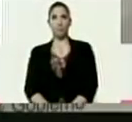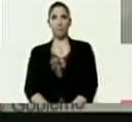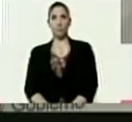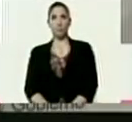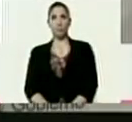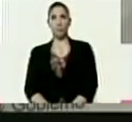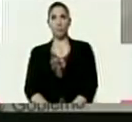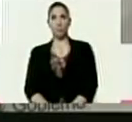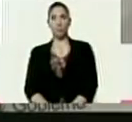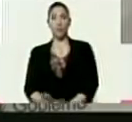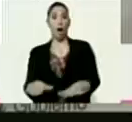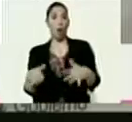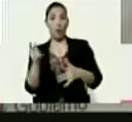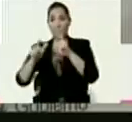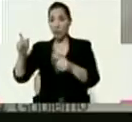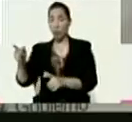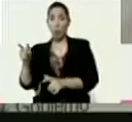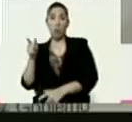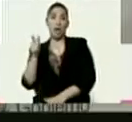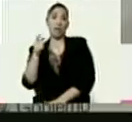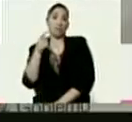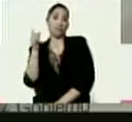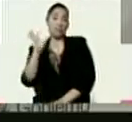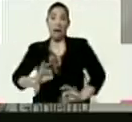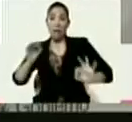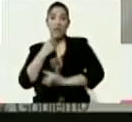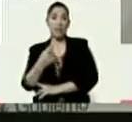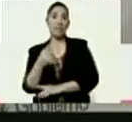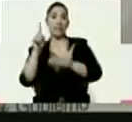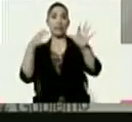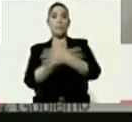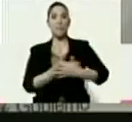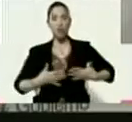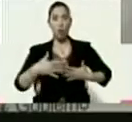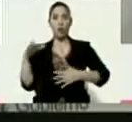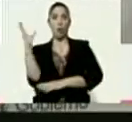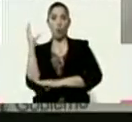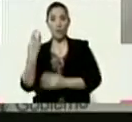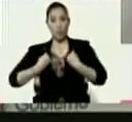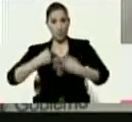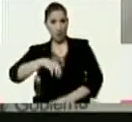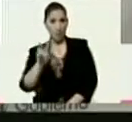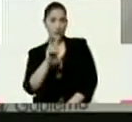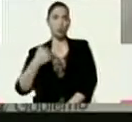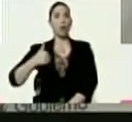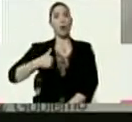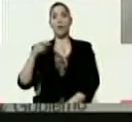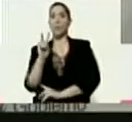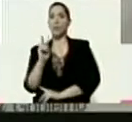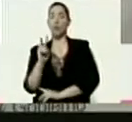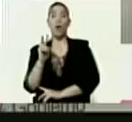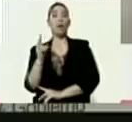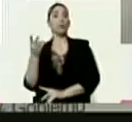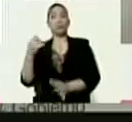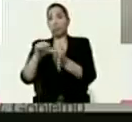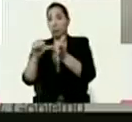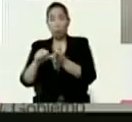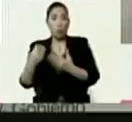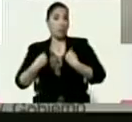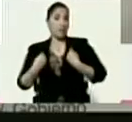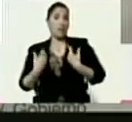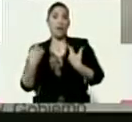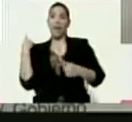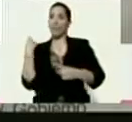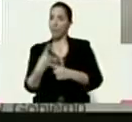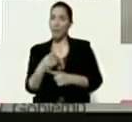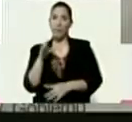aunque nadie dice que hay 6 millones de colombianos en Venezuela, nosotros insistimos en que cualquier venezolano, esté donde esté, tiene que contar con